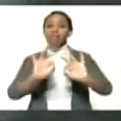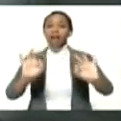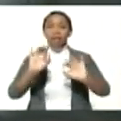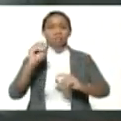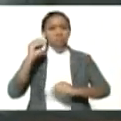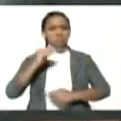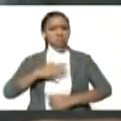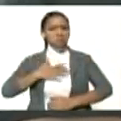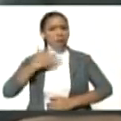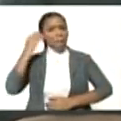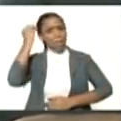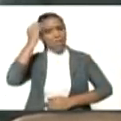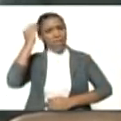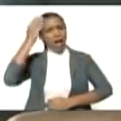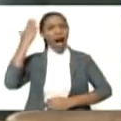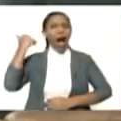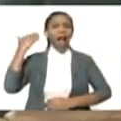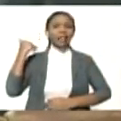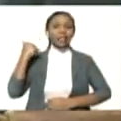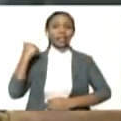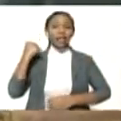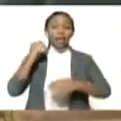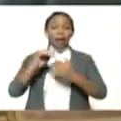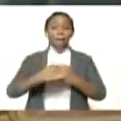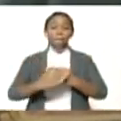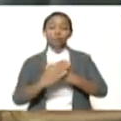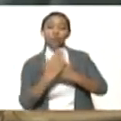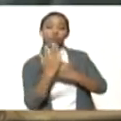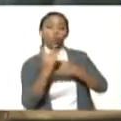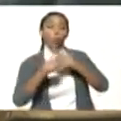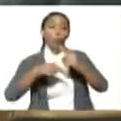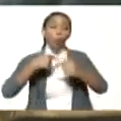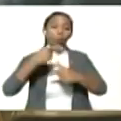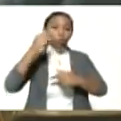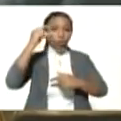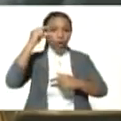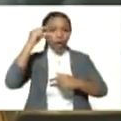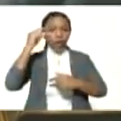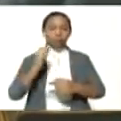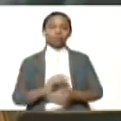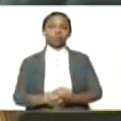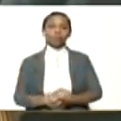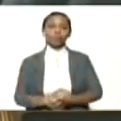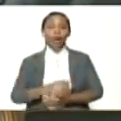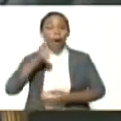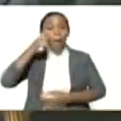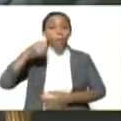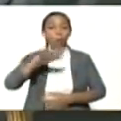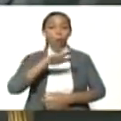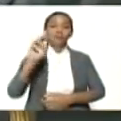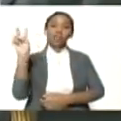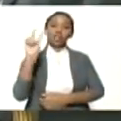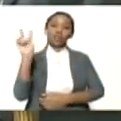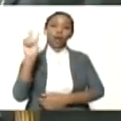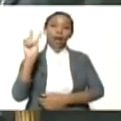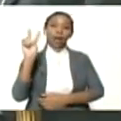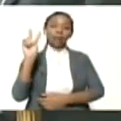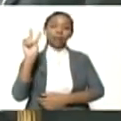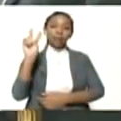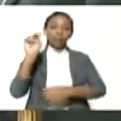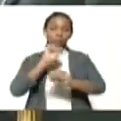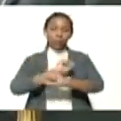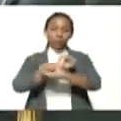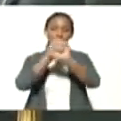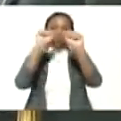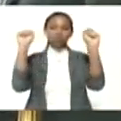pensar que al amanecer del otro día, el pueblo de Venezuela